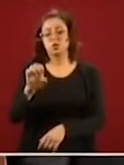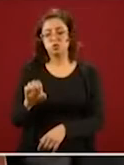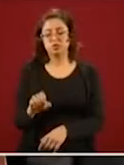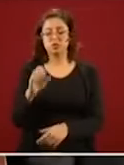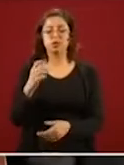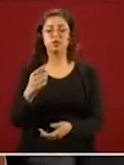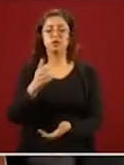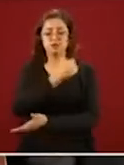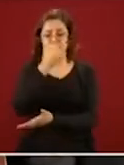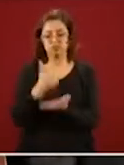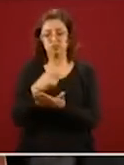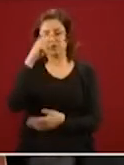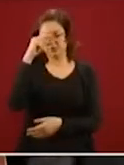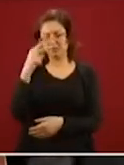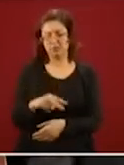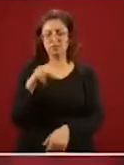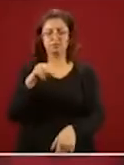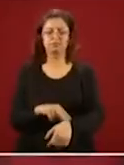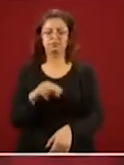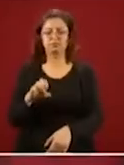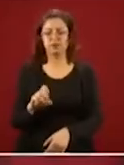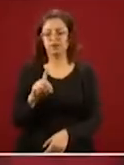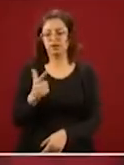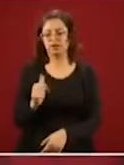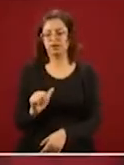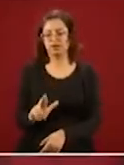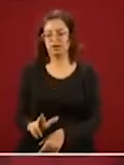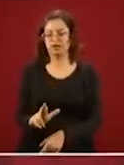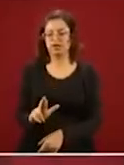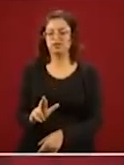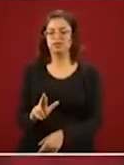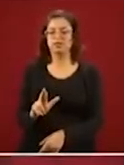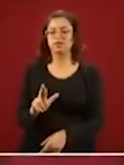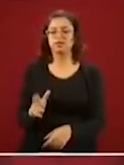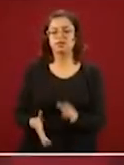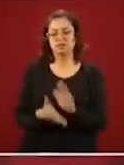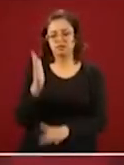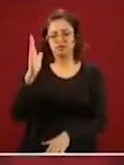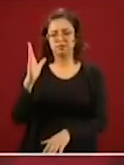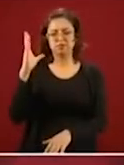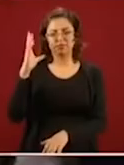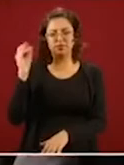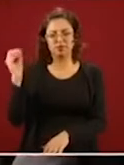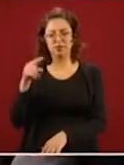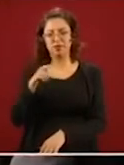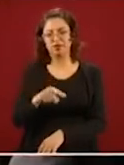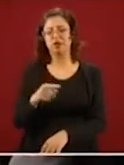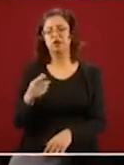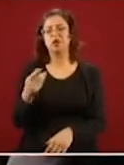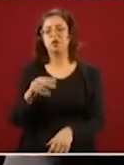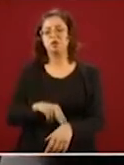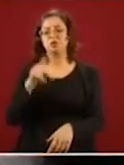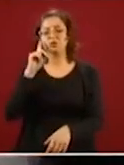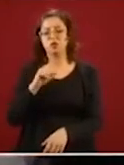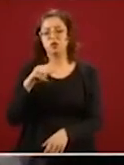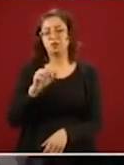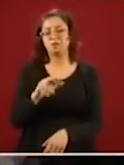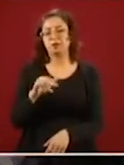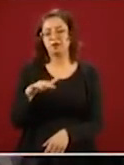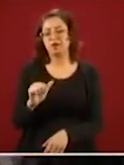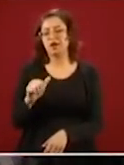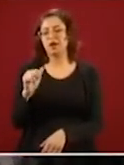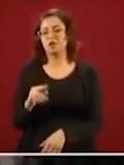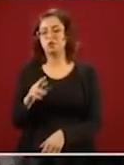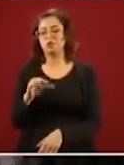Ciudad de México Norte, el doctor Edgar Javán Vargas Salazar, Colima, la doctora María Aurora Treviño García,